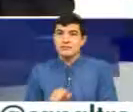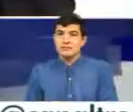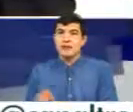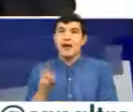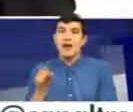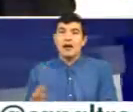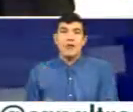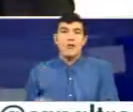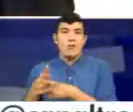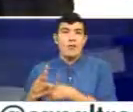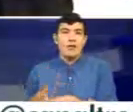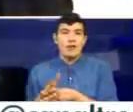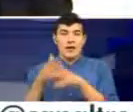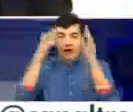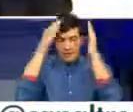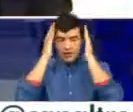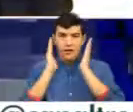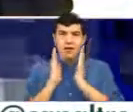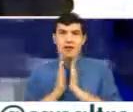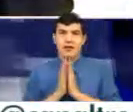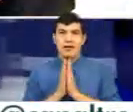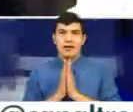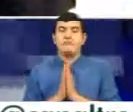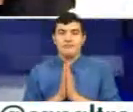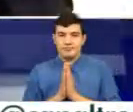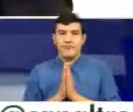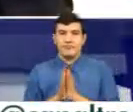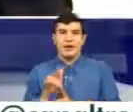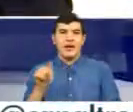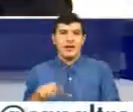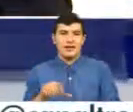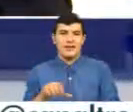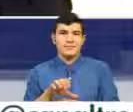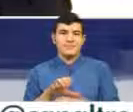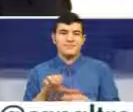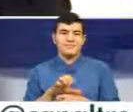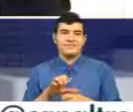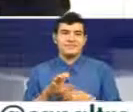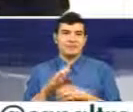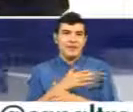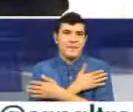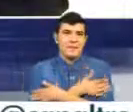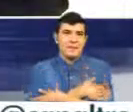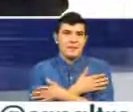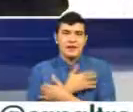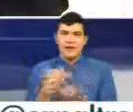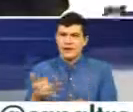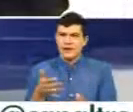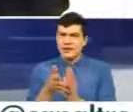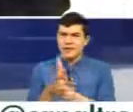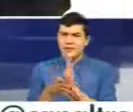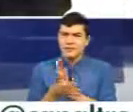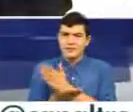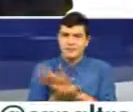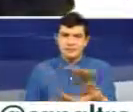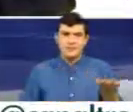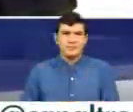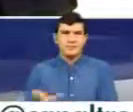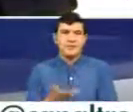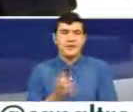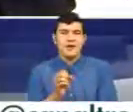están al cuidado de las hermanas de los adultos desamparados aquí en el municipio de pamplona de la información que les compartimos continúen con más información